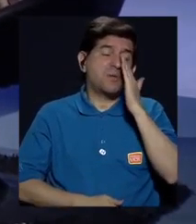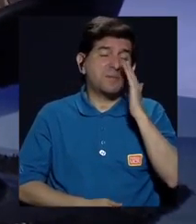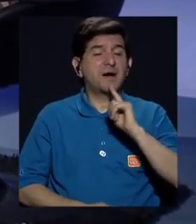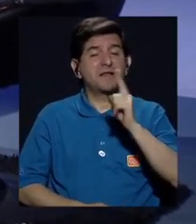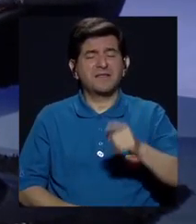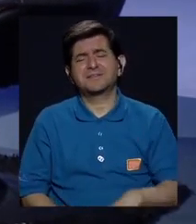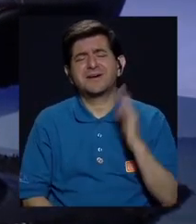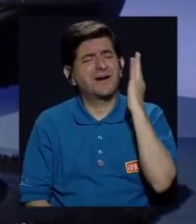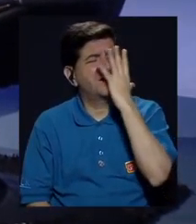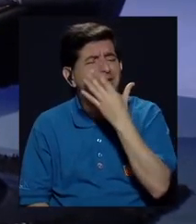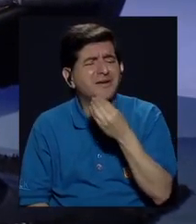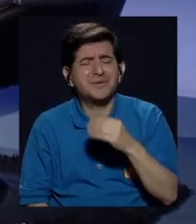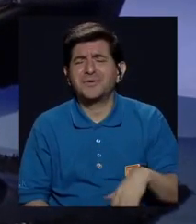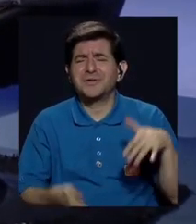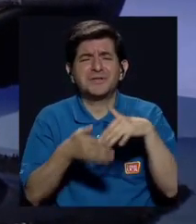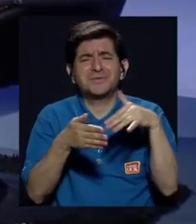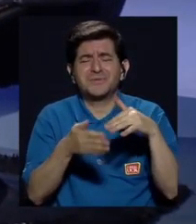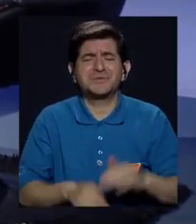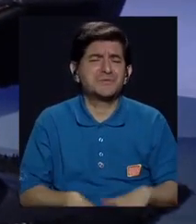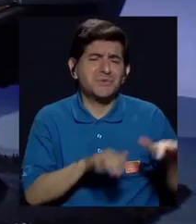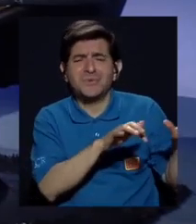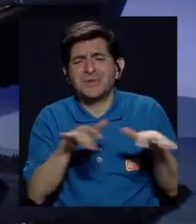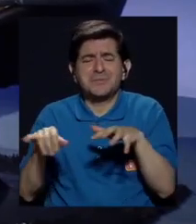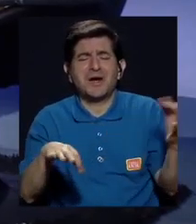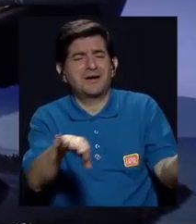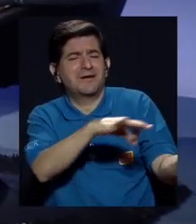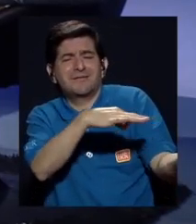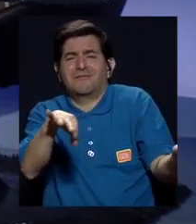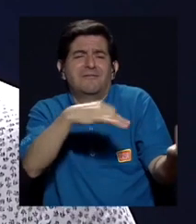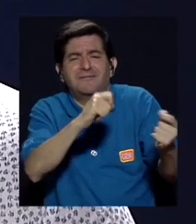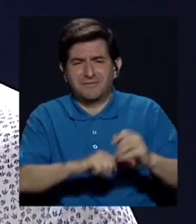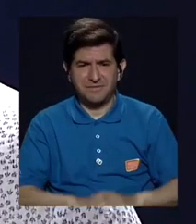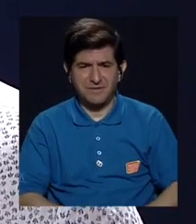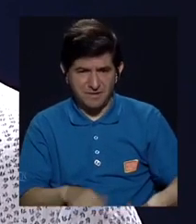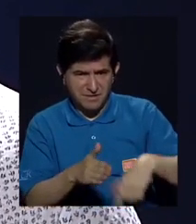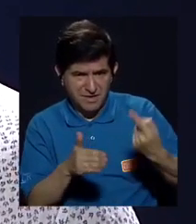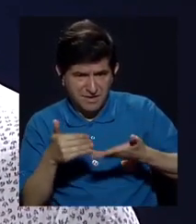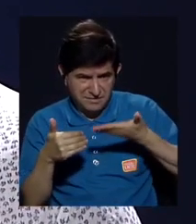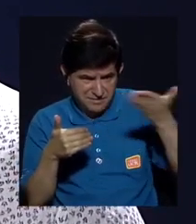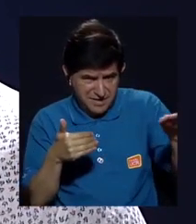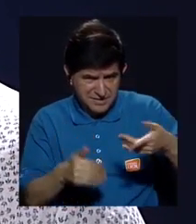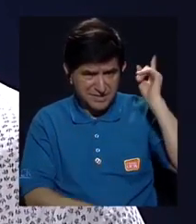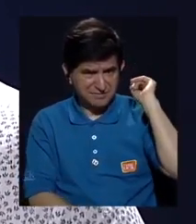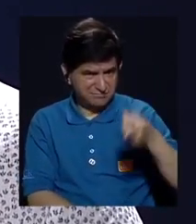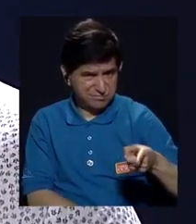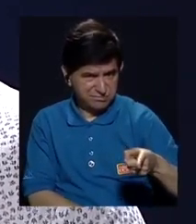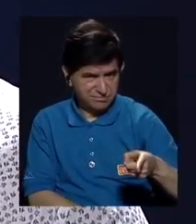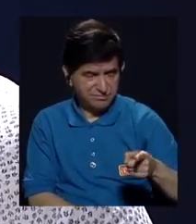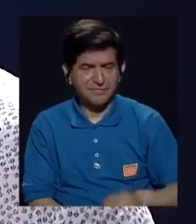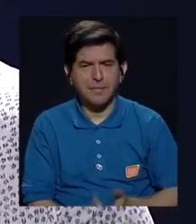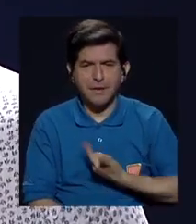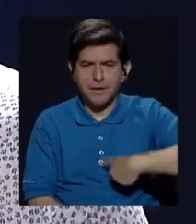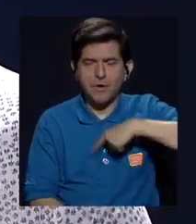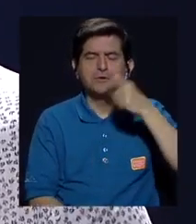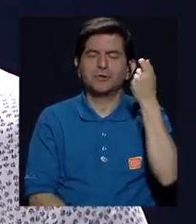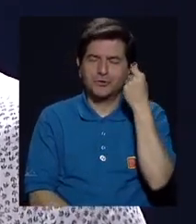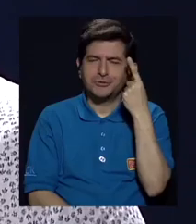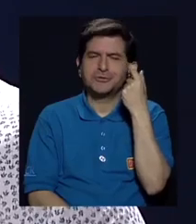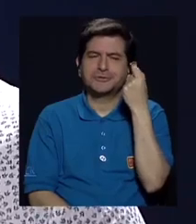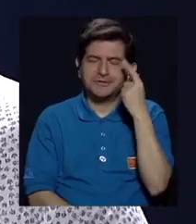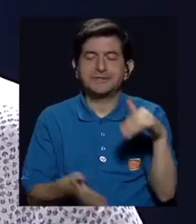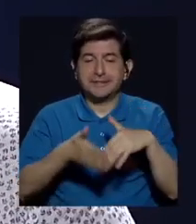ay, qué bonito que estudie piano, qué bonito que estudie violín. Y a veces las cosas son forzadas. Nosotros entendemos que